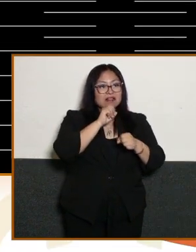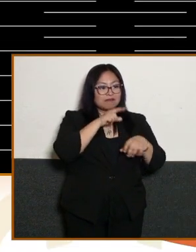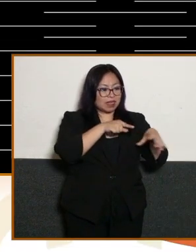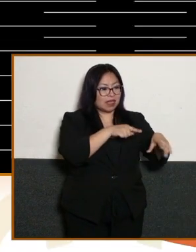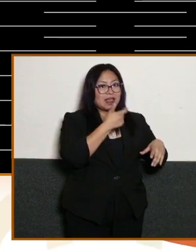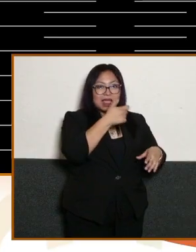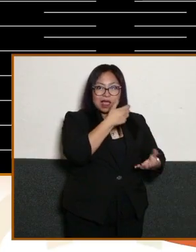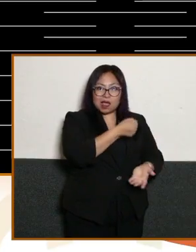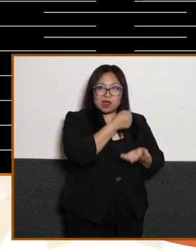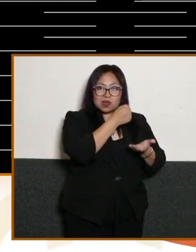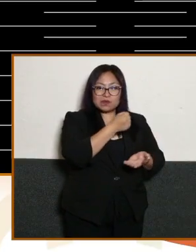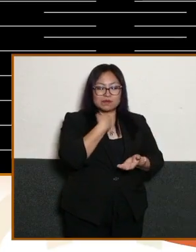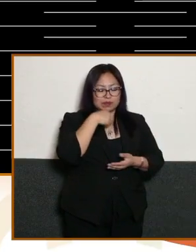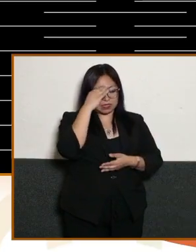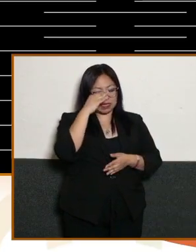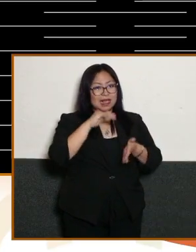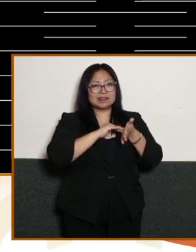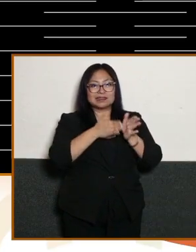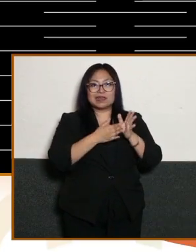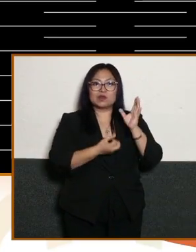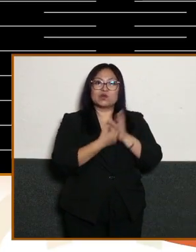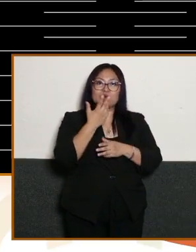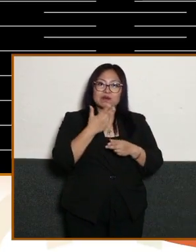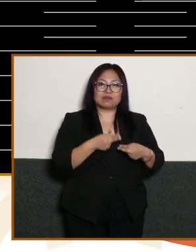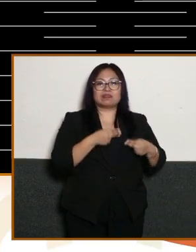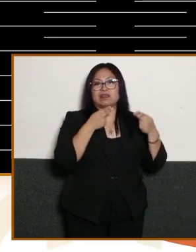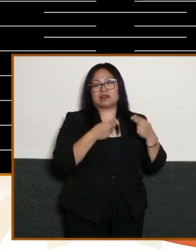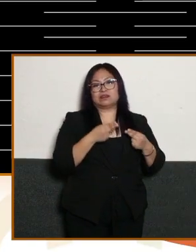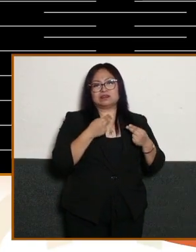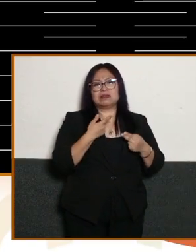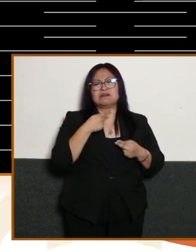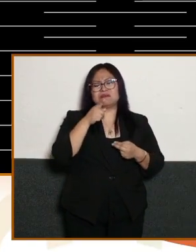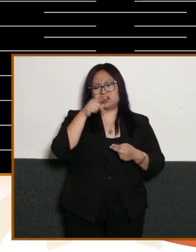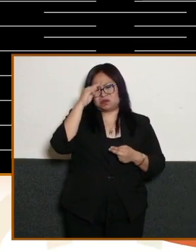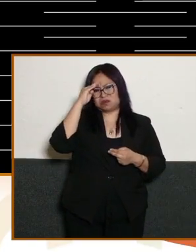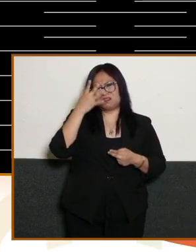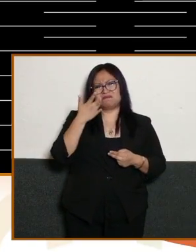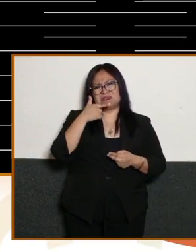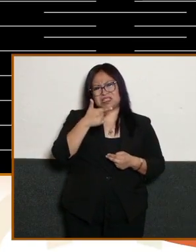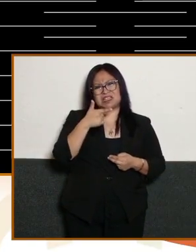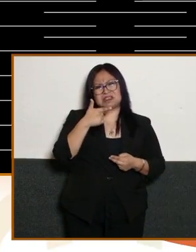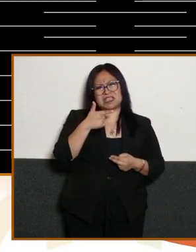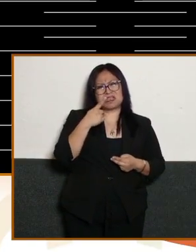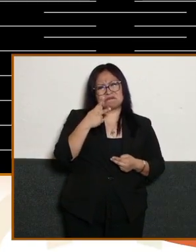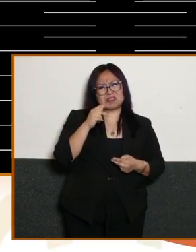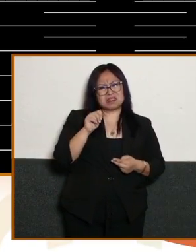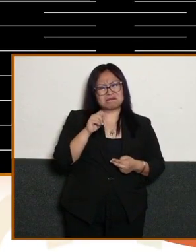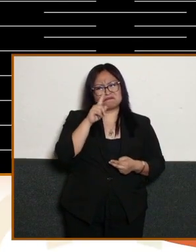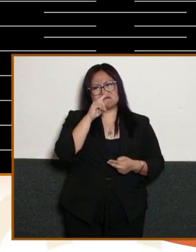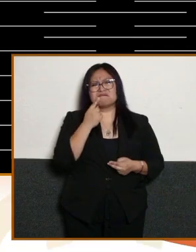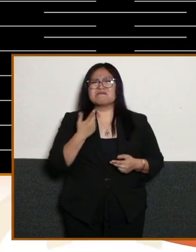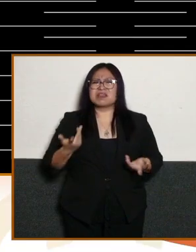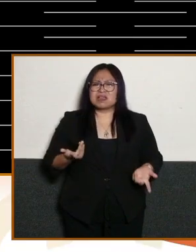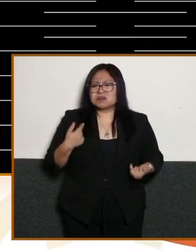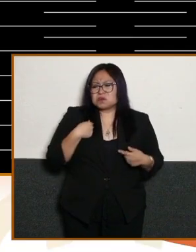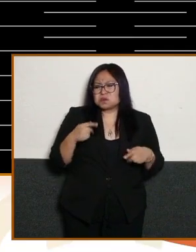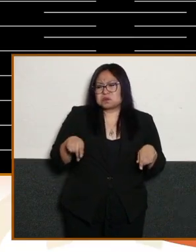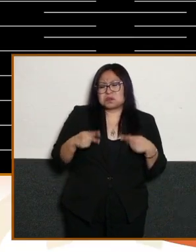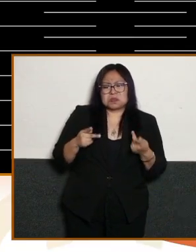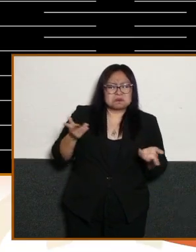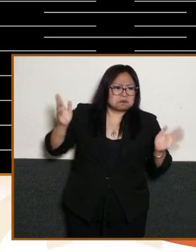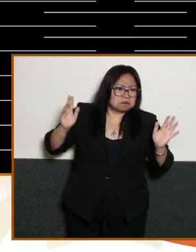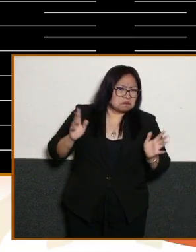nuevos modelos de negocio. A veces pensamos que, bueno, ¿y yo para qué quiero ChatGPT? ¿No? Si yo vendo, no sé, lo que sea que